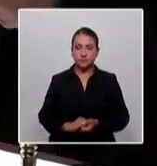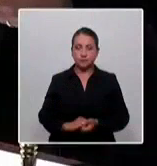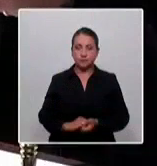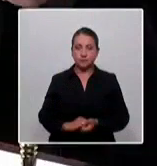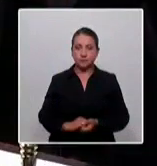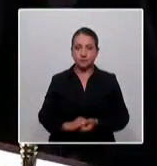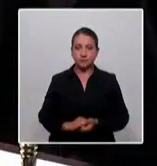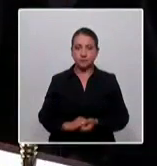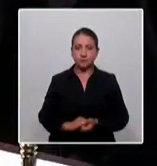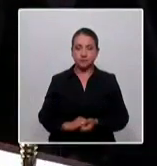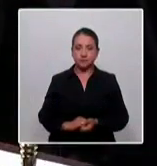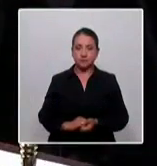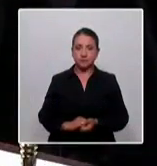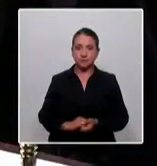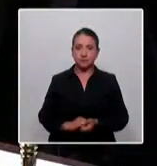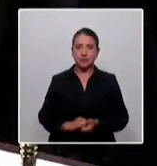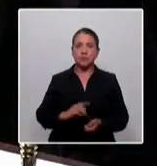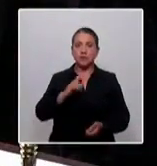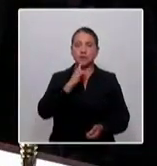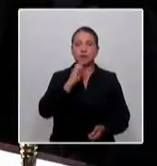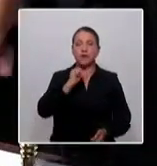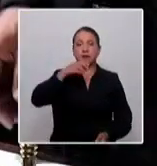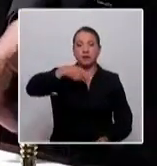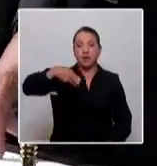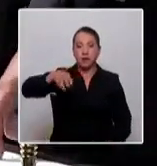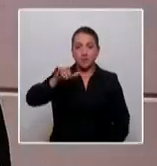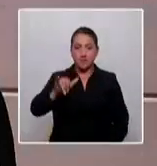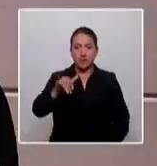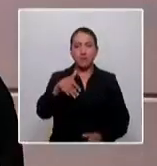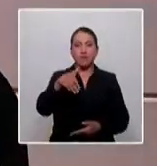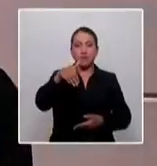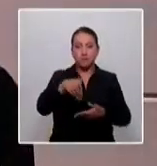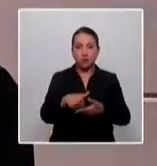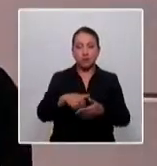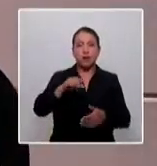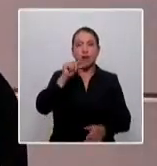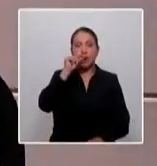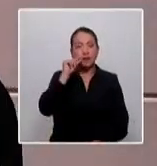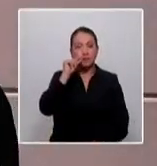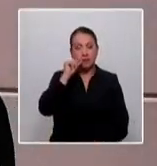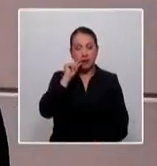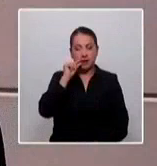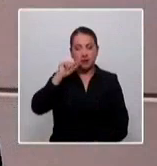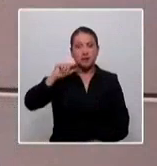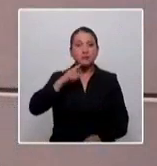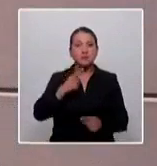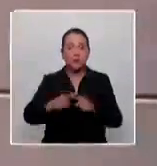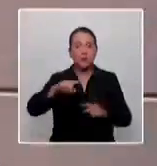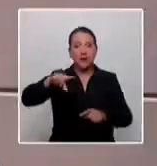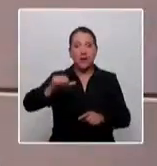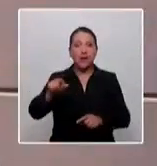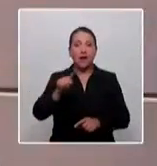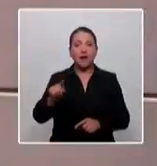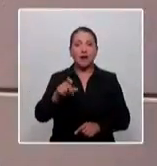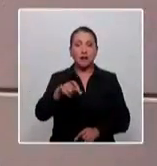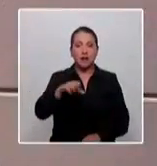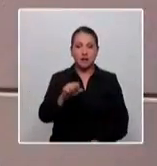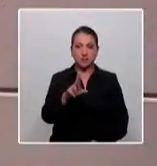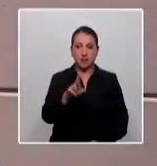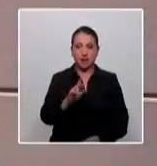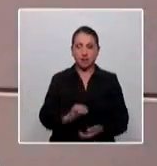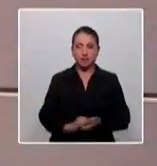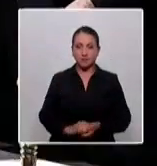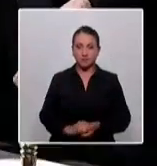Contraloría. Habían denuncias respecto a, déjeme leerlo para no equivocarme, licitaciones